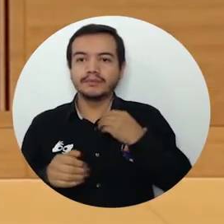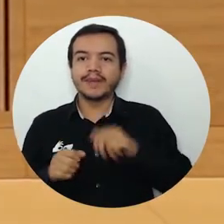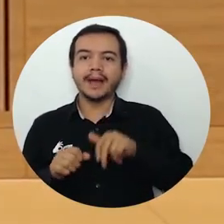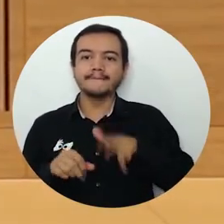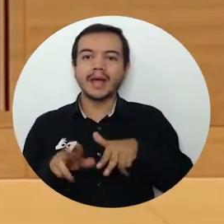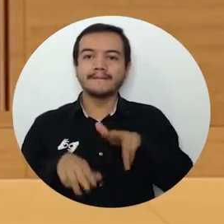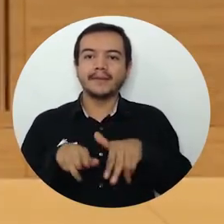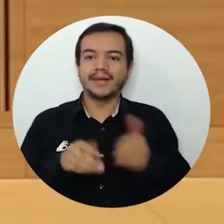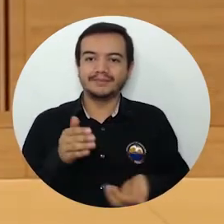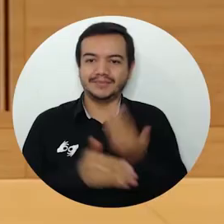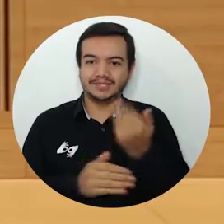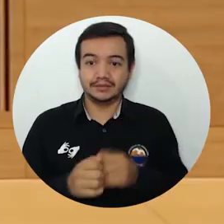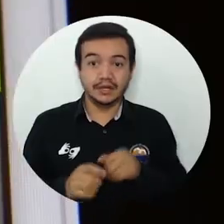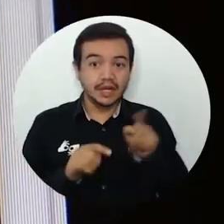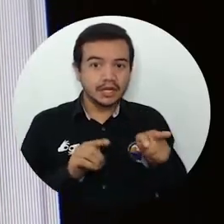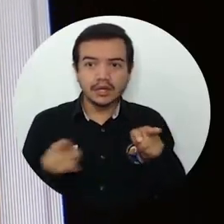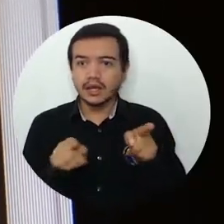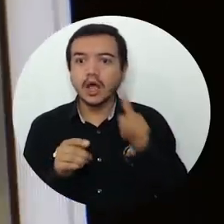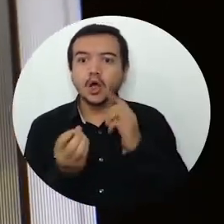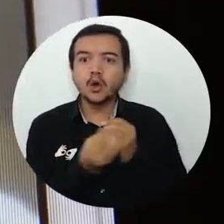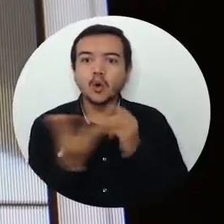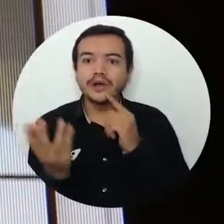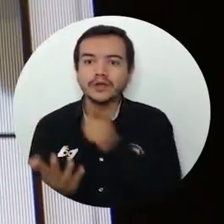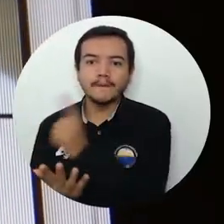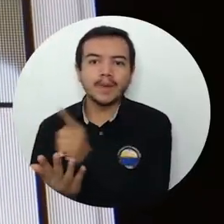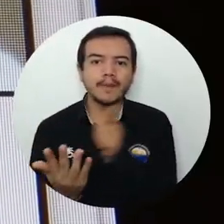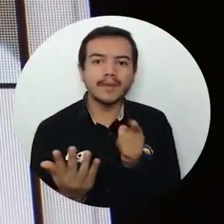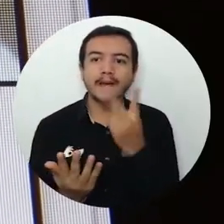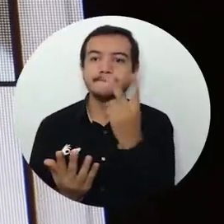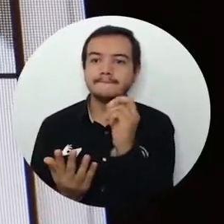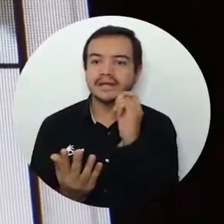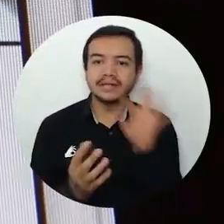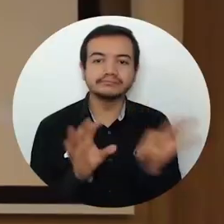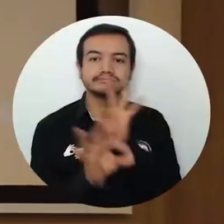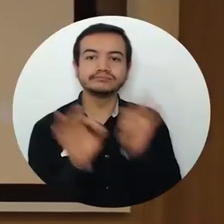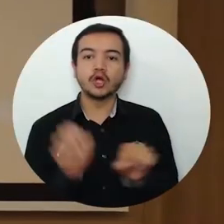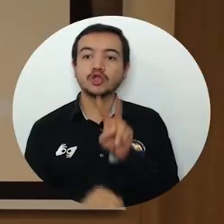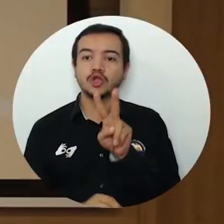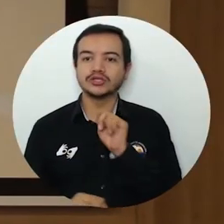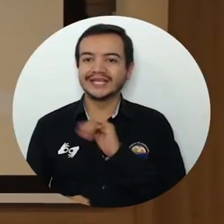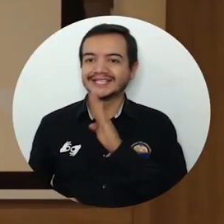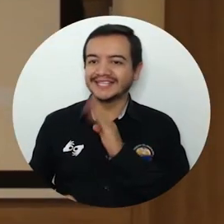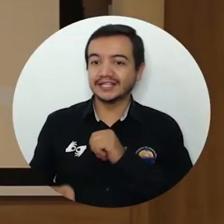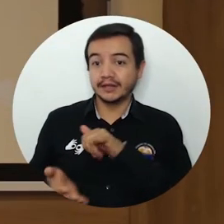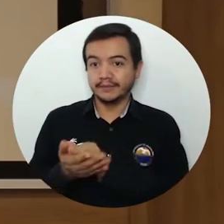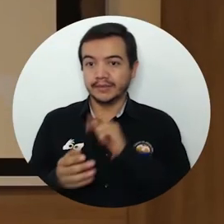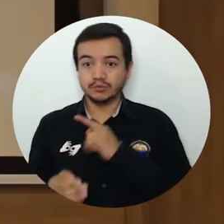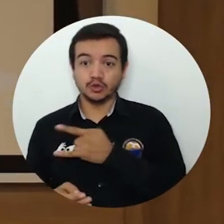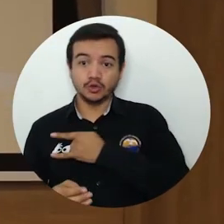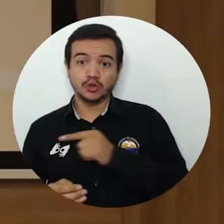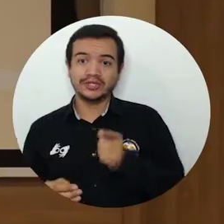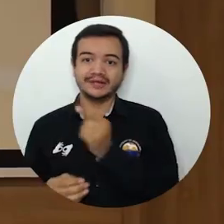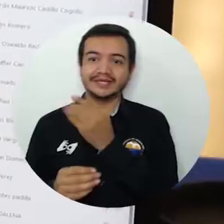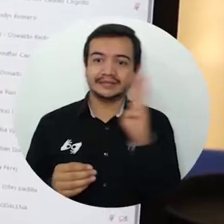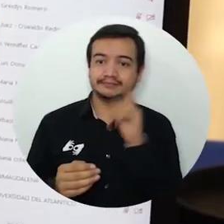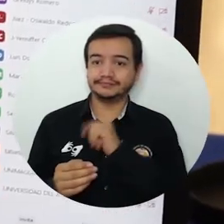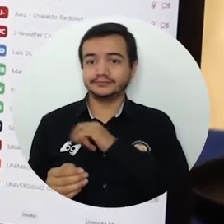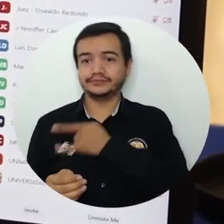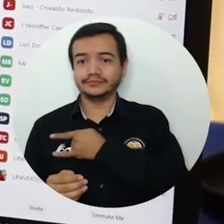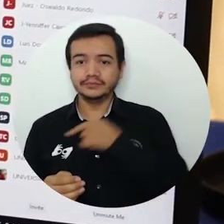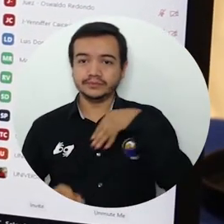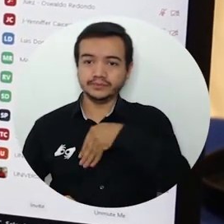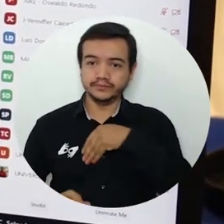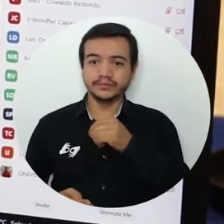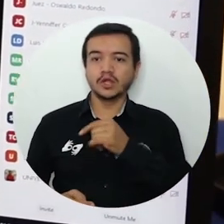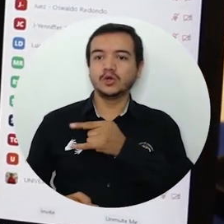categoría principiantes, destacándose entre 20 karatecas de las universidades del Atlántico, Autónoma del Caribe, de Córdoba, Simón Bolívar, de